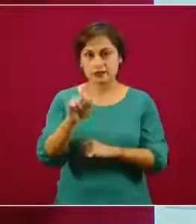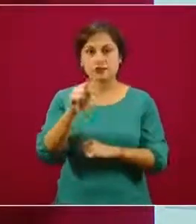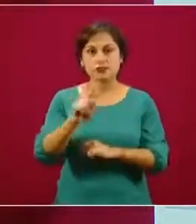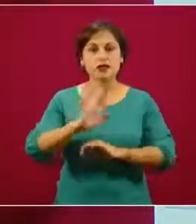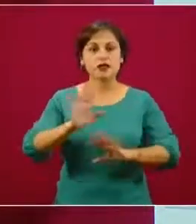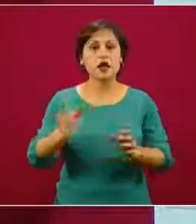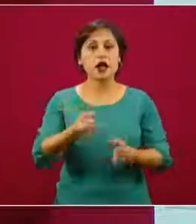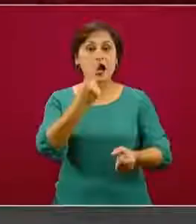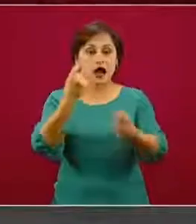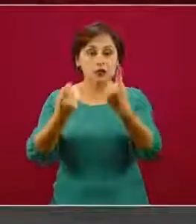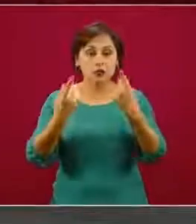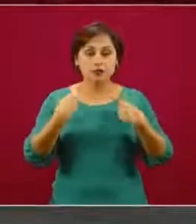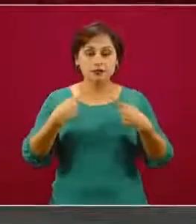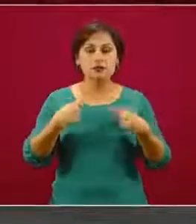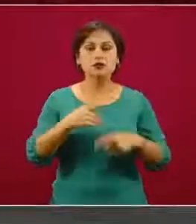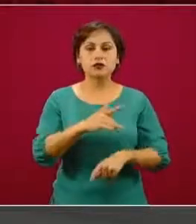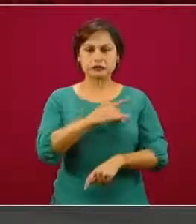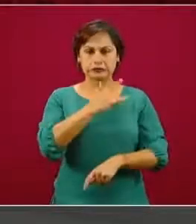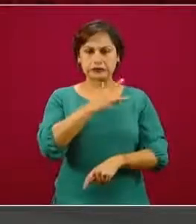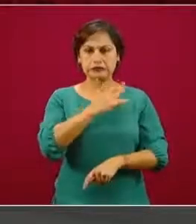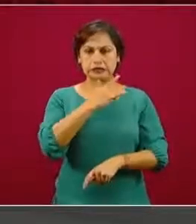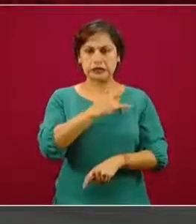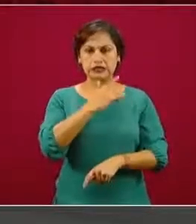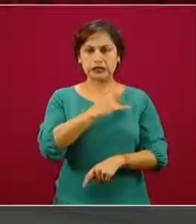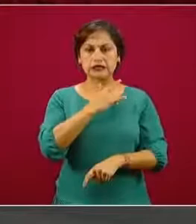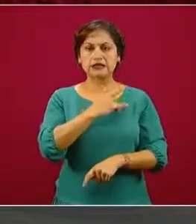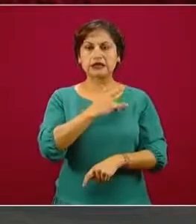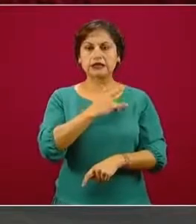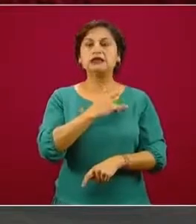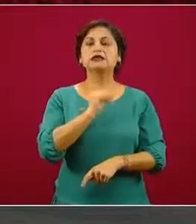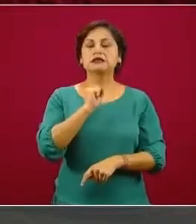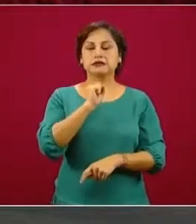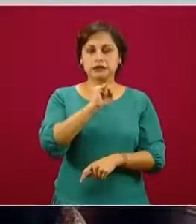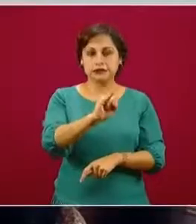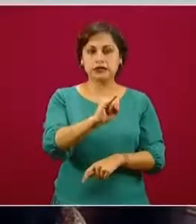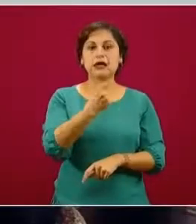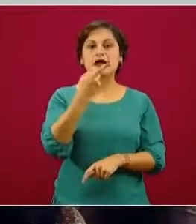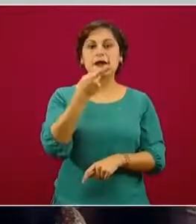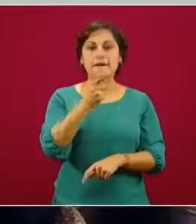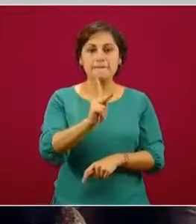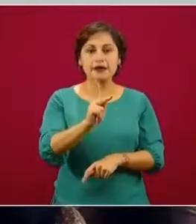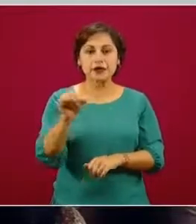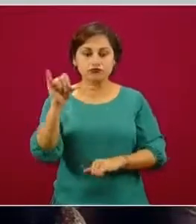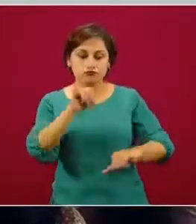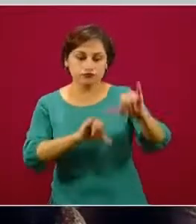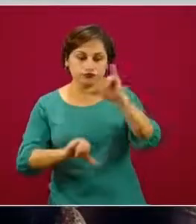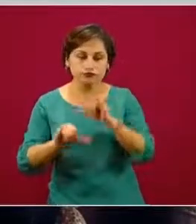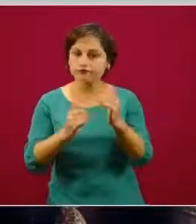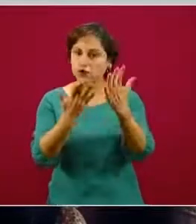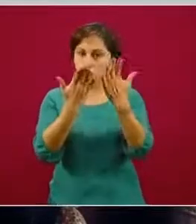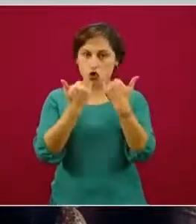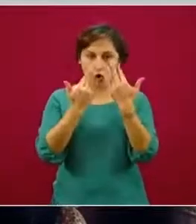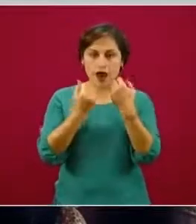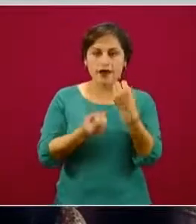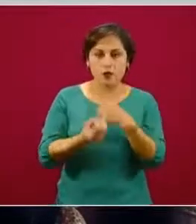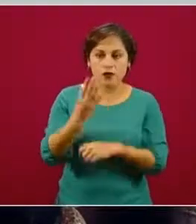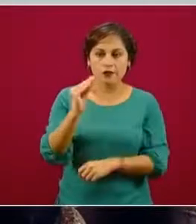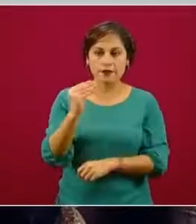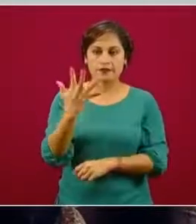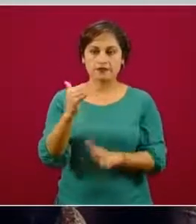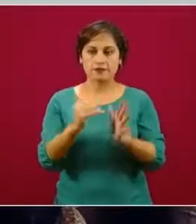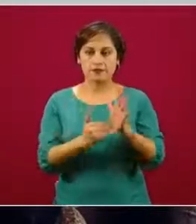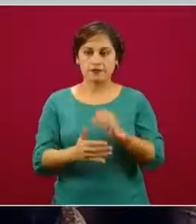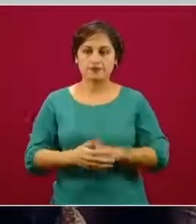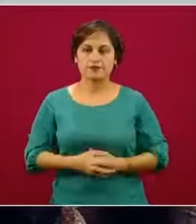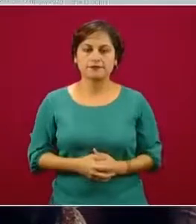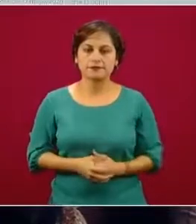descartado, aunque han tenido los síntomas compatibles, se ha descartado por las pruebas diagnósticas de laboratorio. La siguiente, por favor.